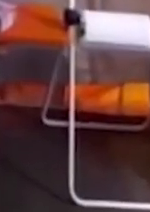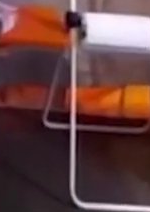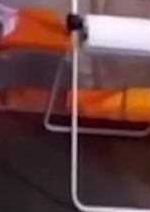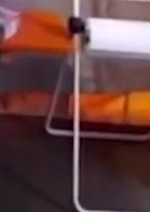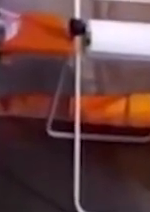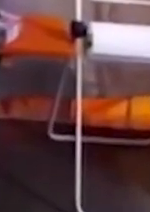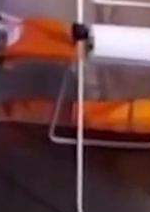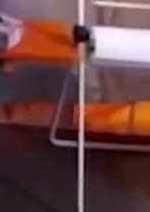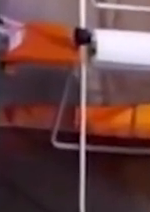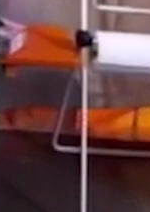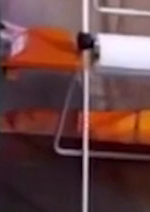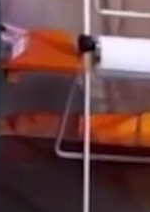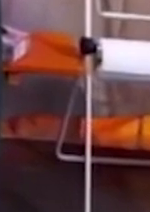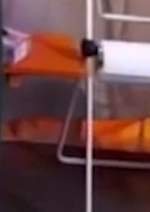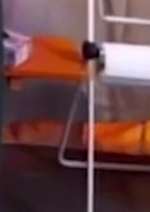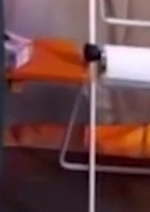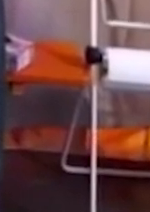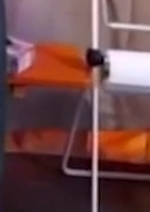no